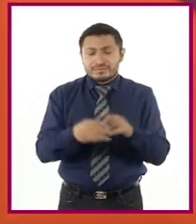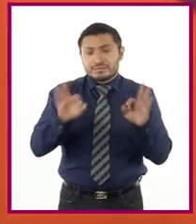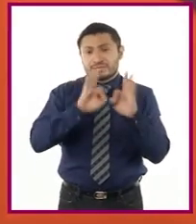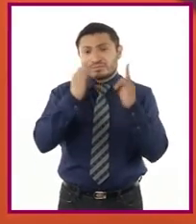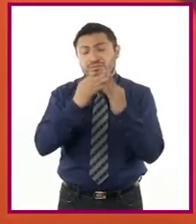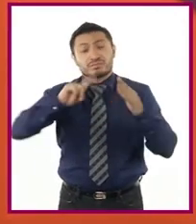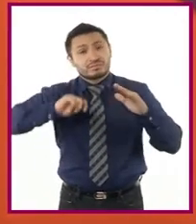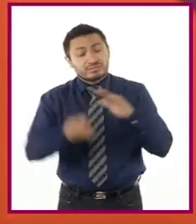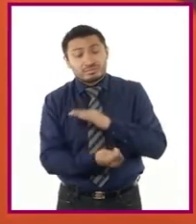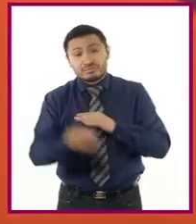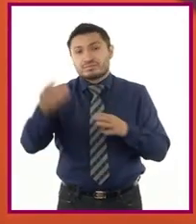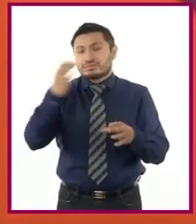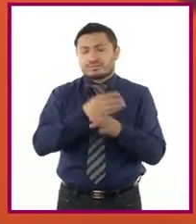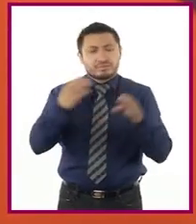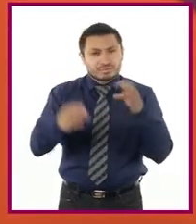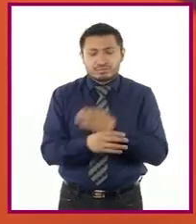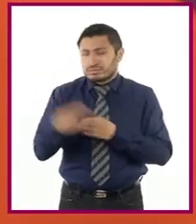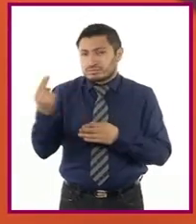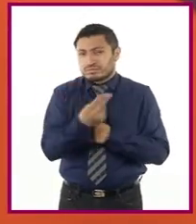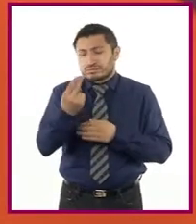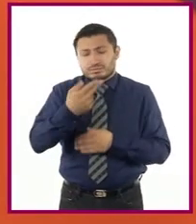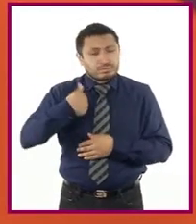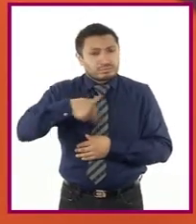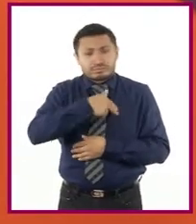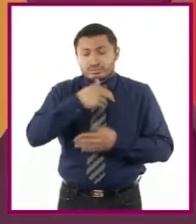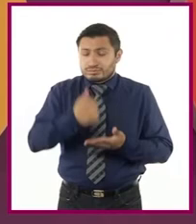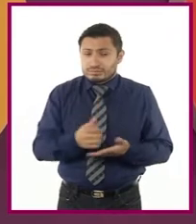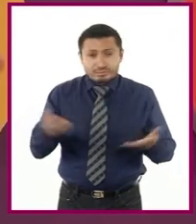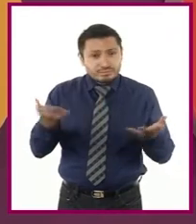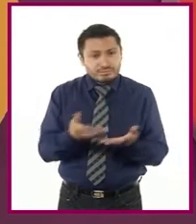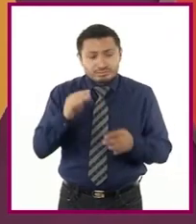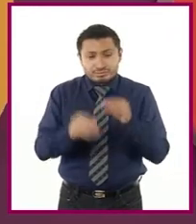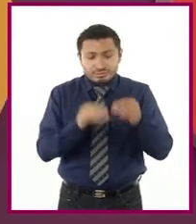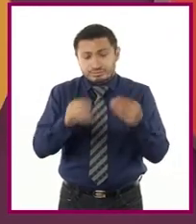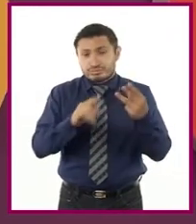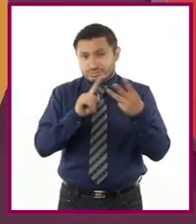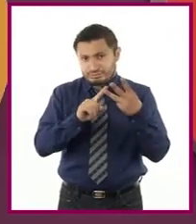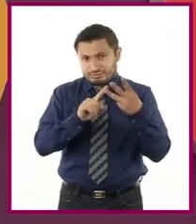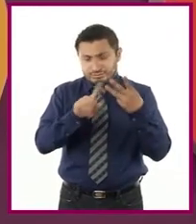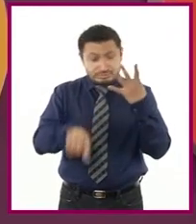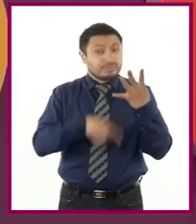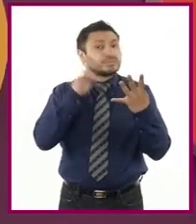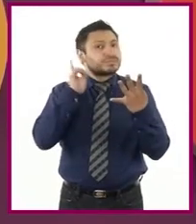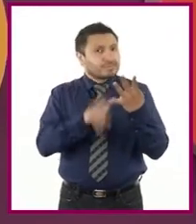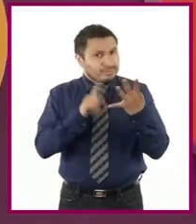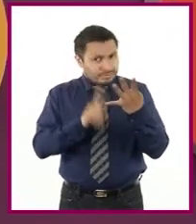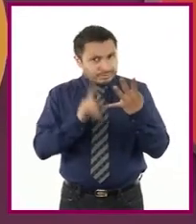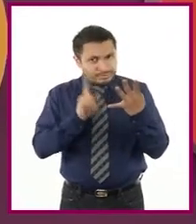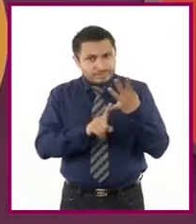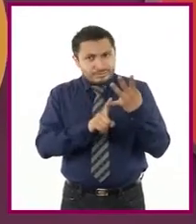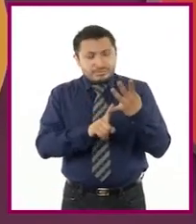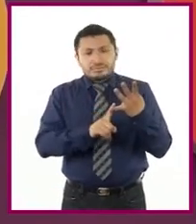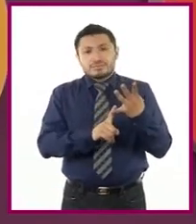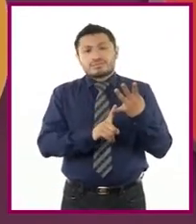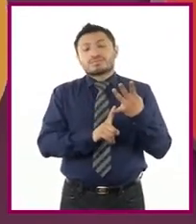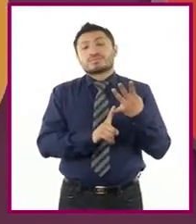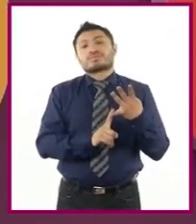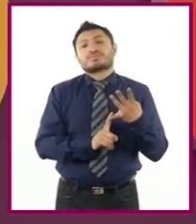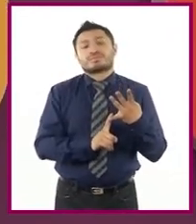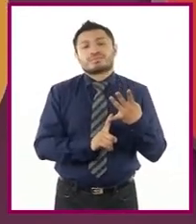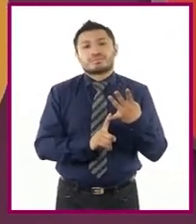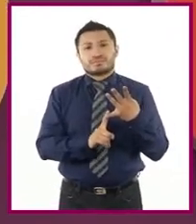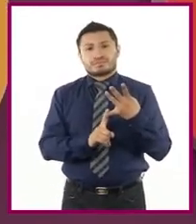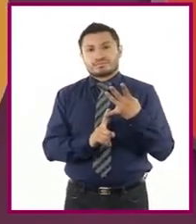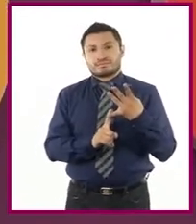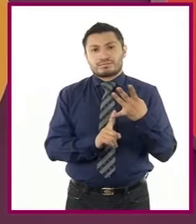y acciones que requieren nuestro proceso técnico. 4. Relacionar estos últimos